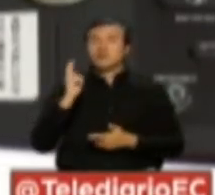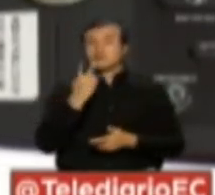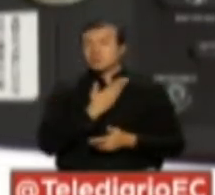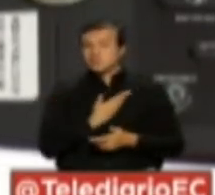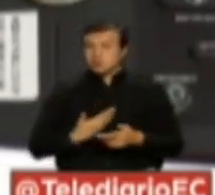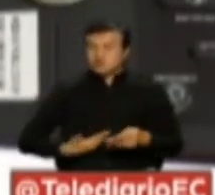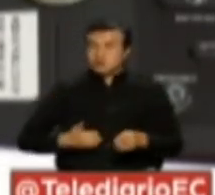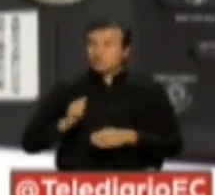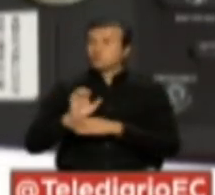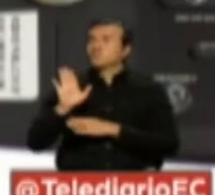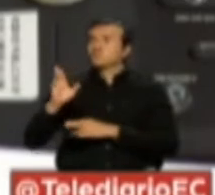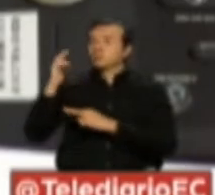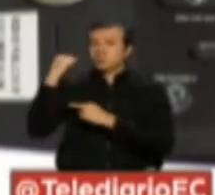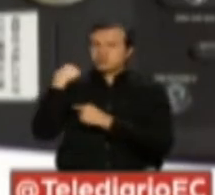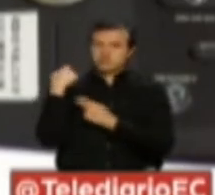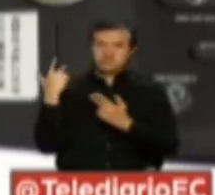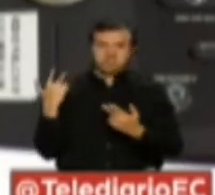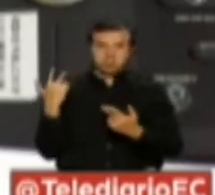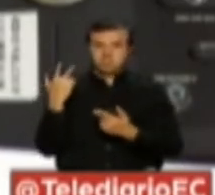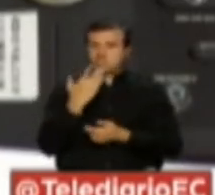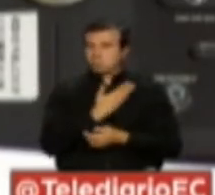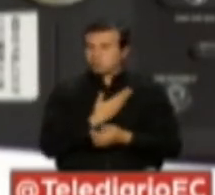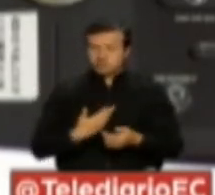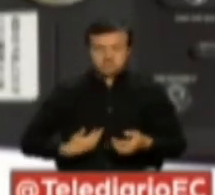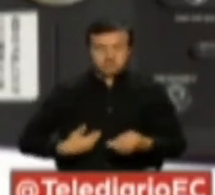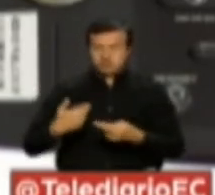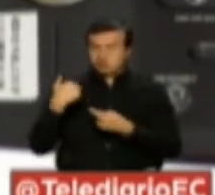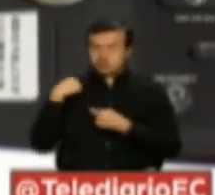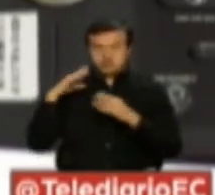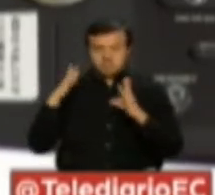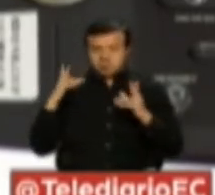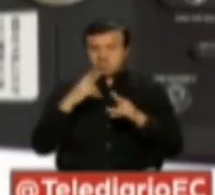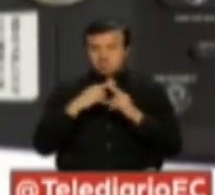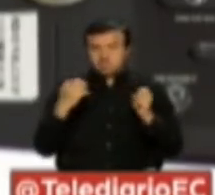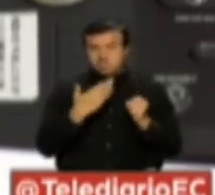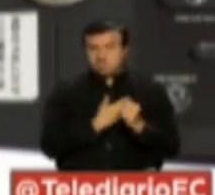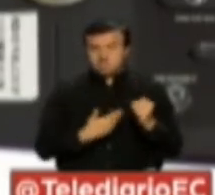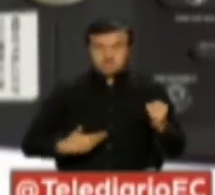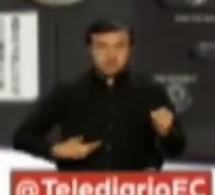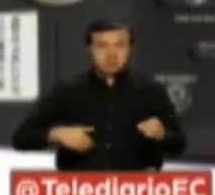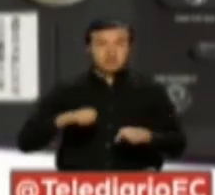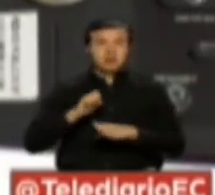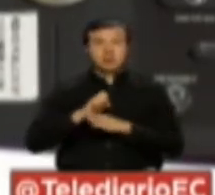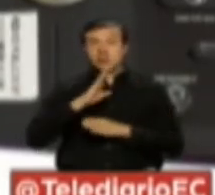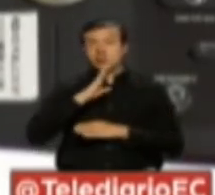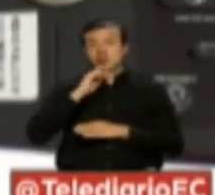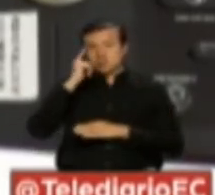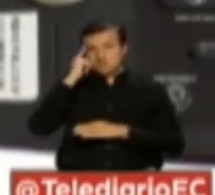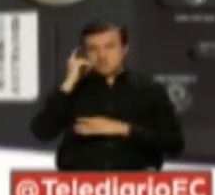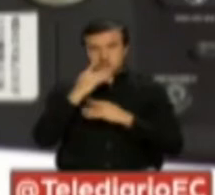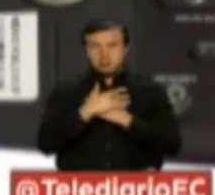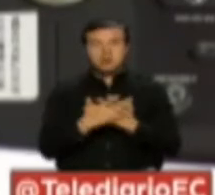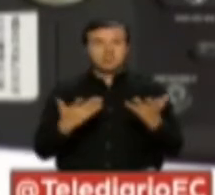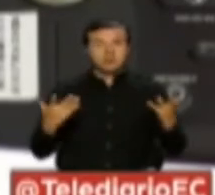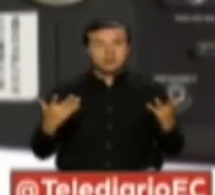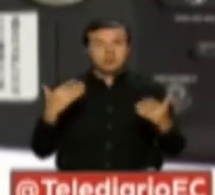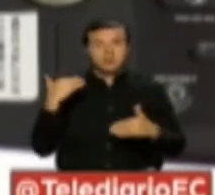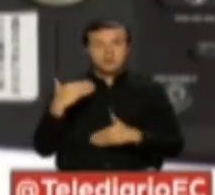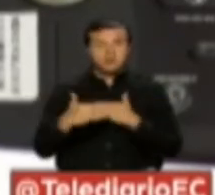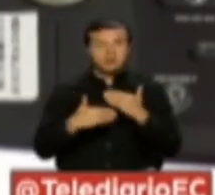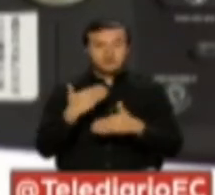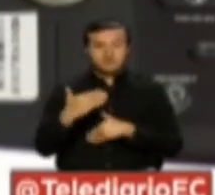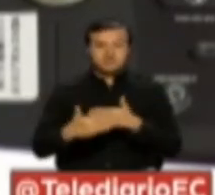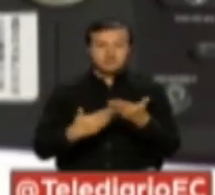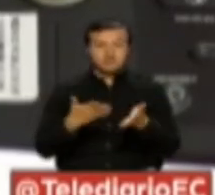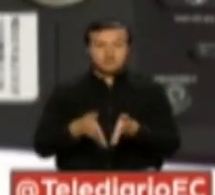República estén en funciones. Al no estar en funciones, el expresidente de la República, Rafael Correa, no era procedente